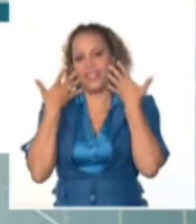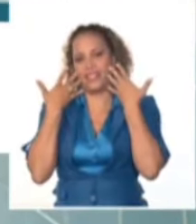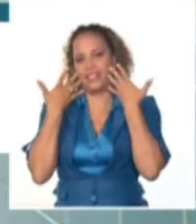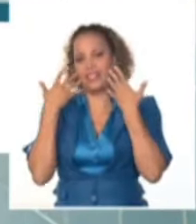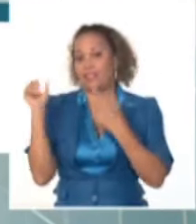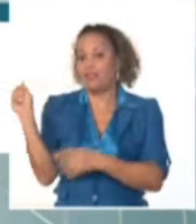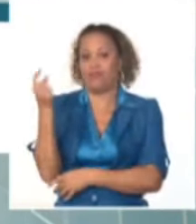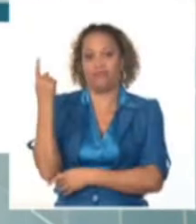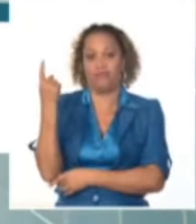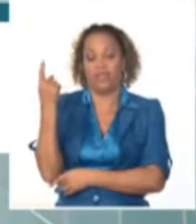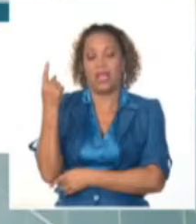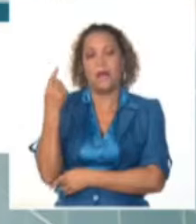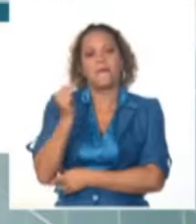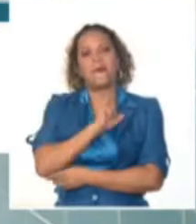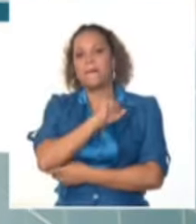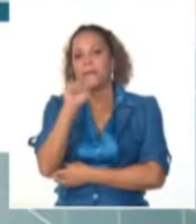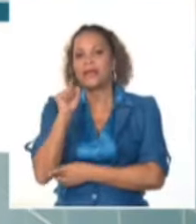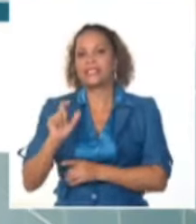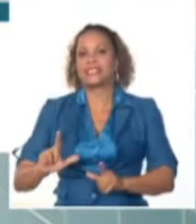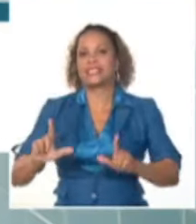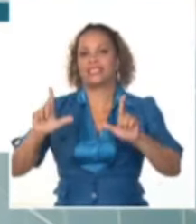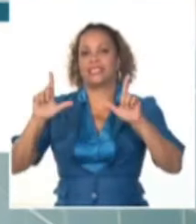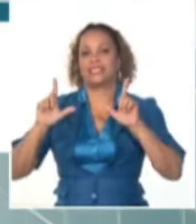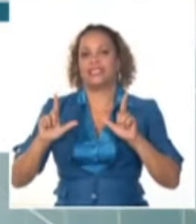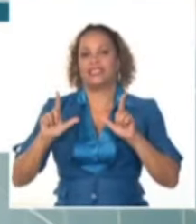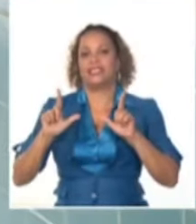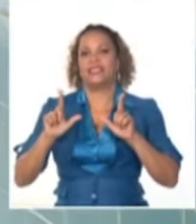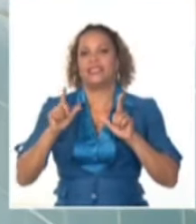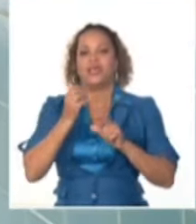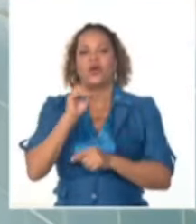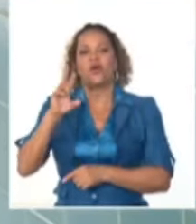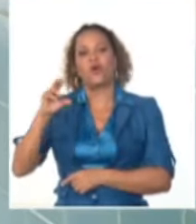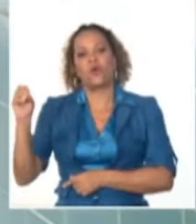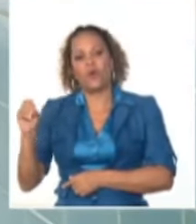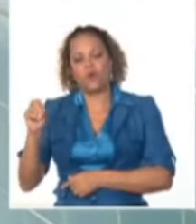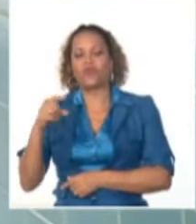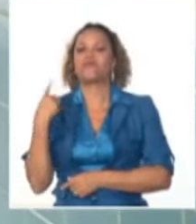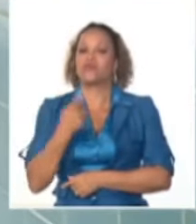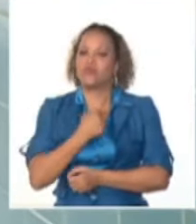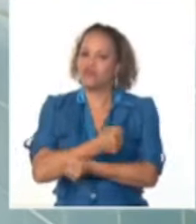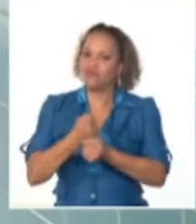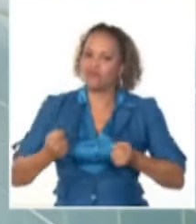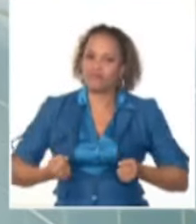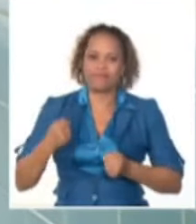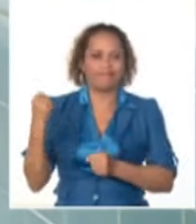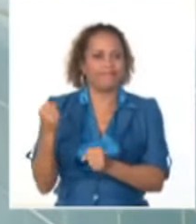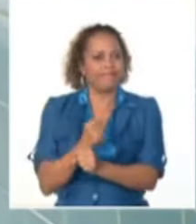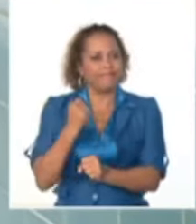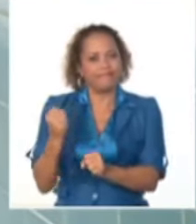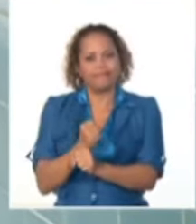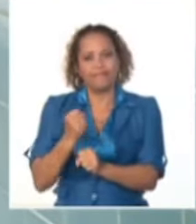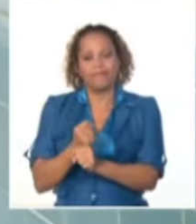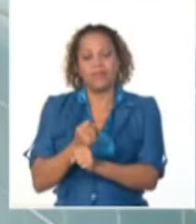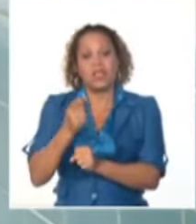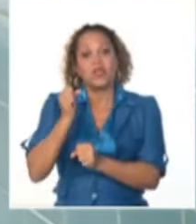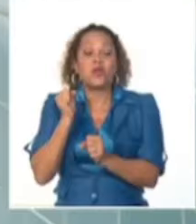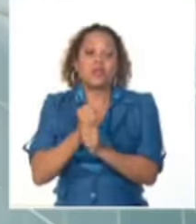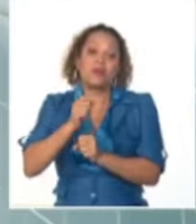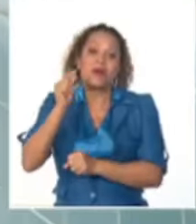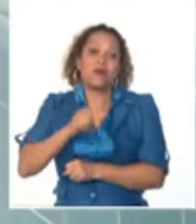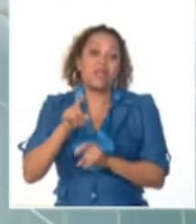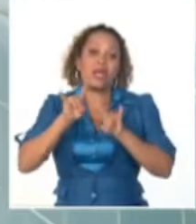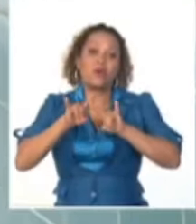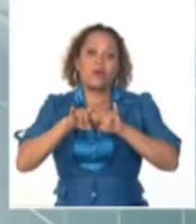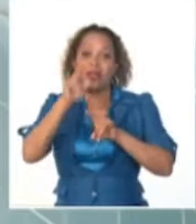esta distinción y nos sacrificamos mucho para obtenerla. Los trabajadores de William Soler están felices